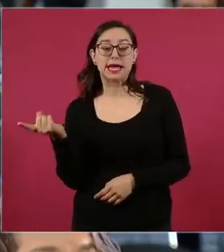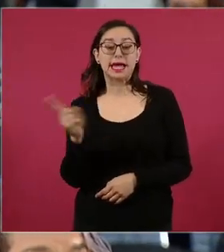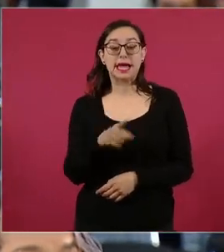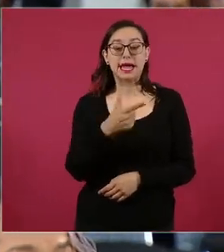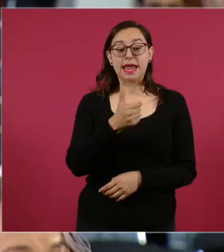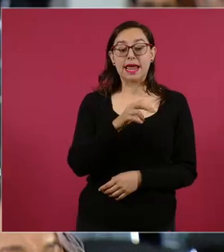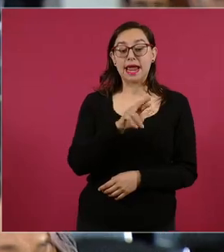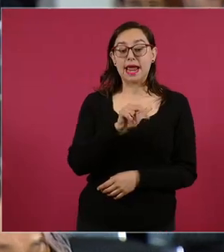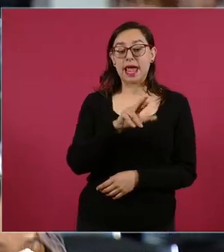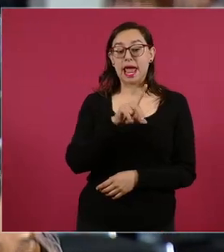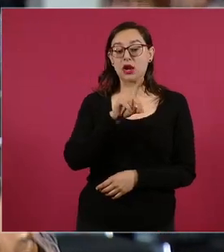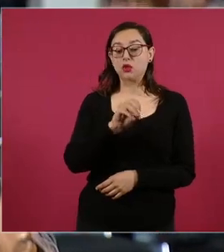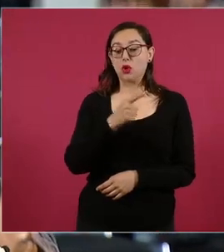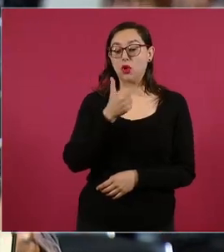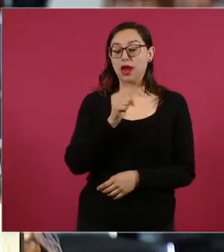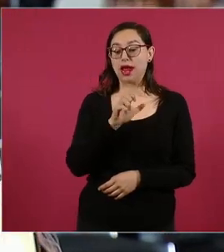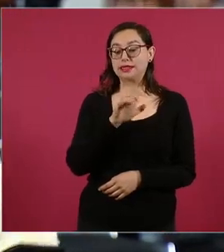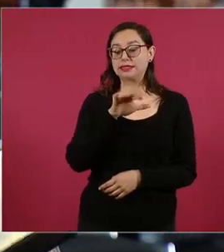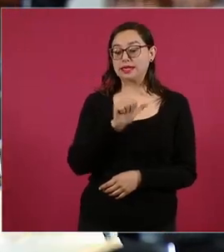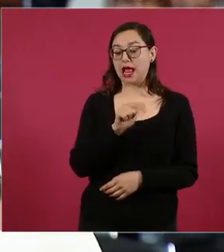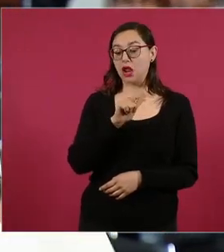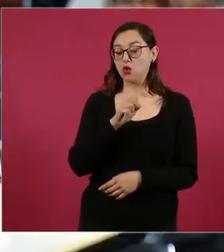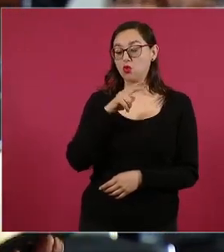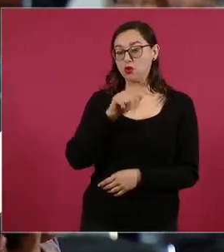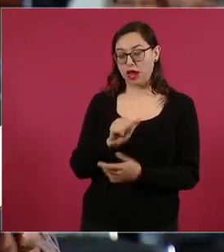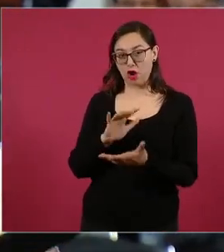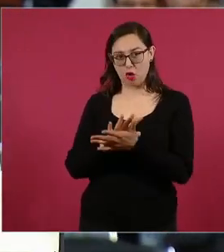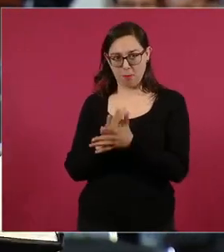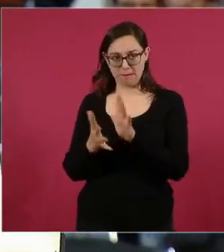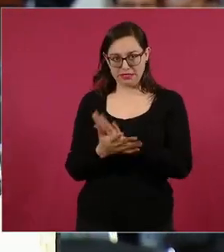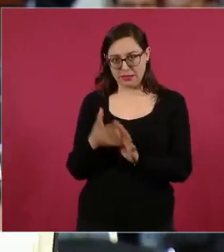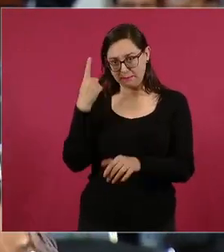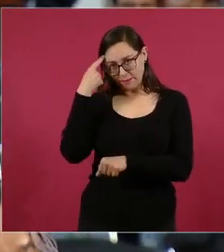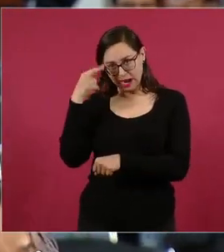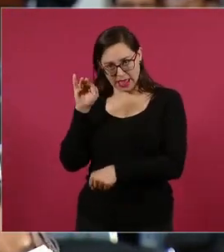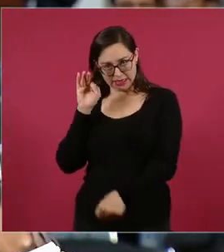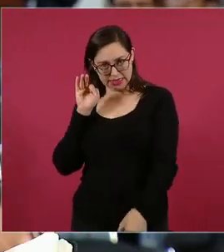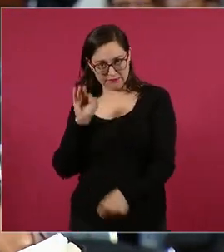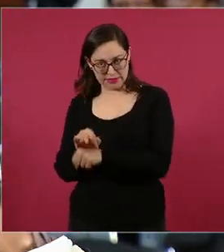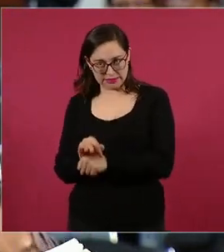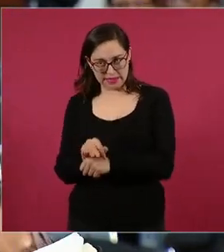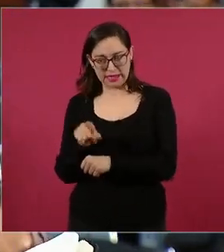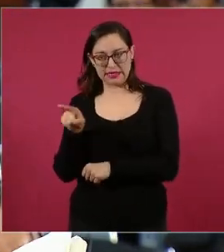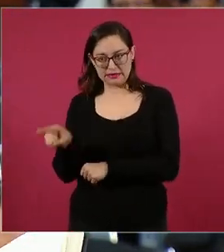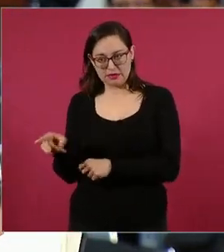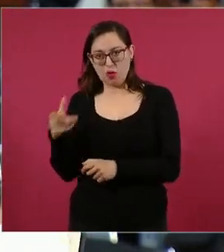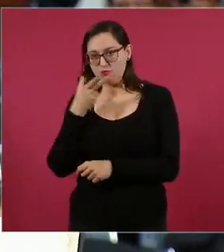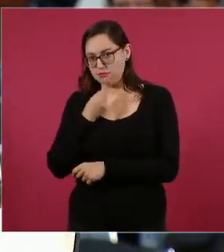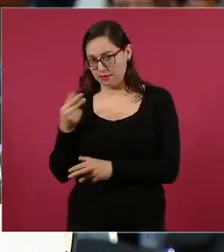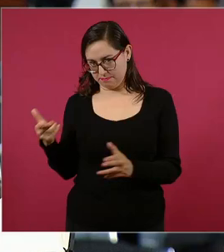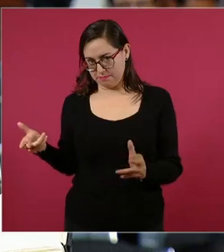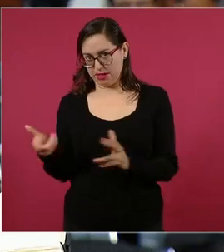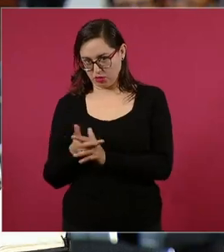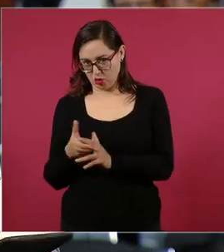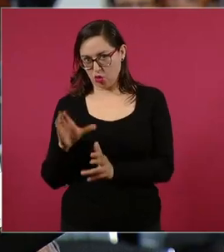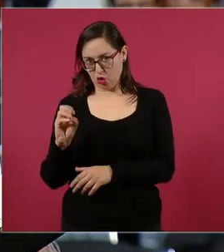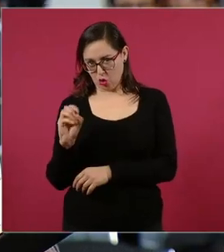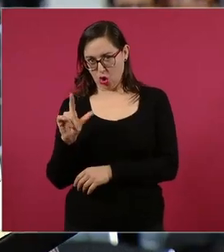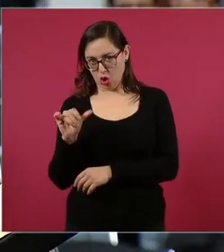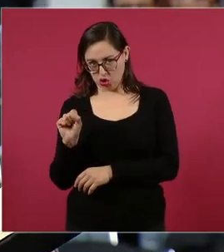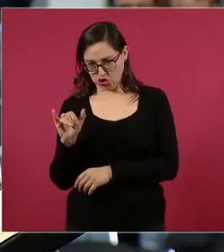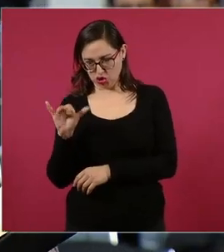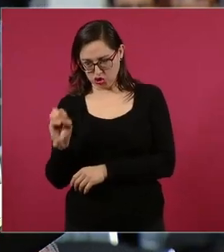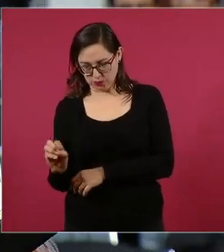de un integrante del CISEN, al cual perteneció siendo muy joven, todavía estudiante. ¿Quiénes eran